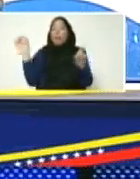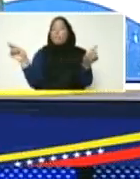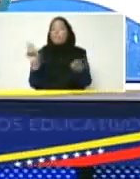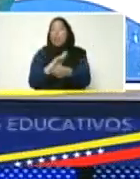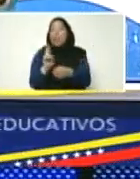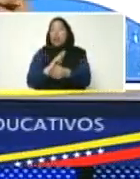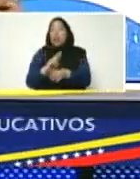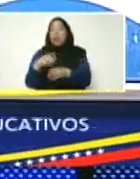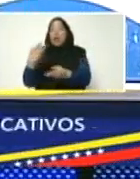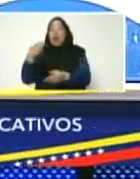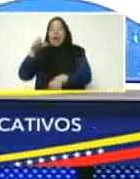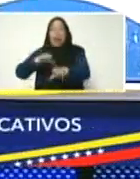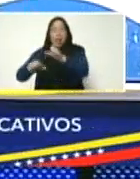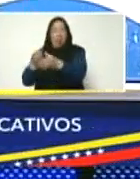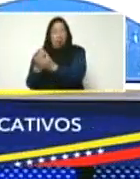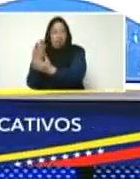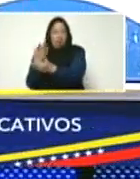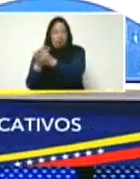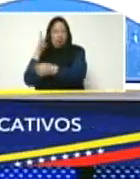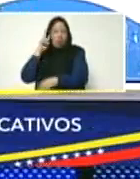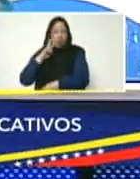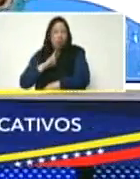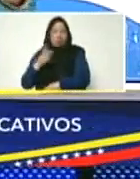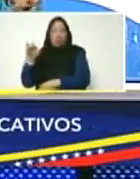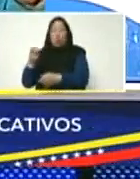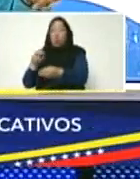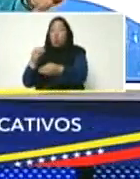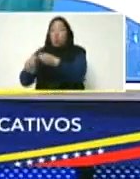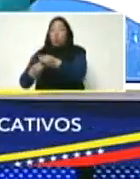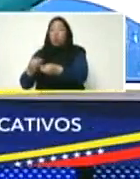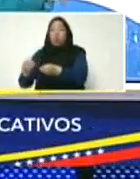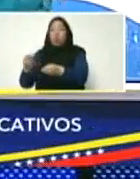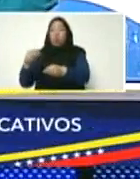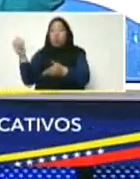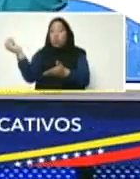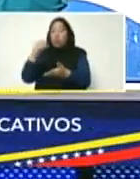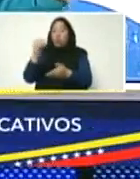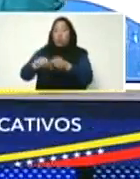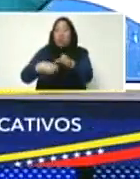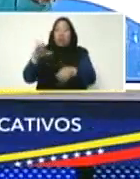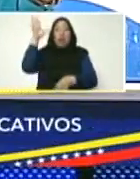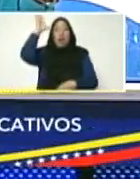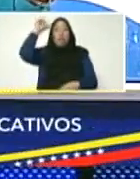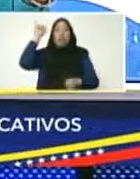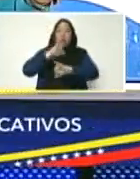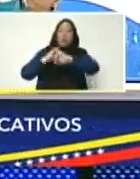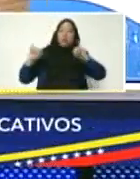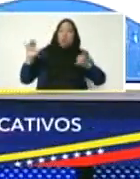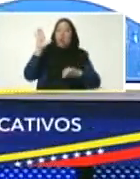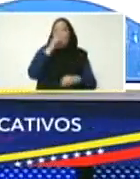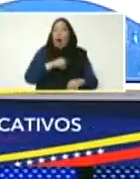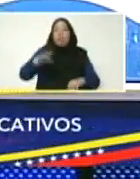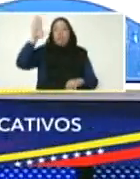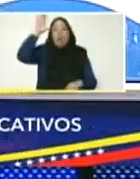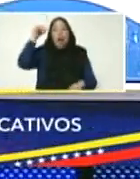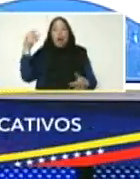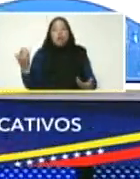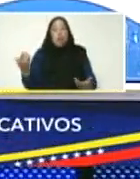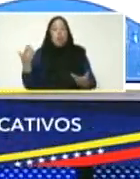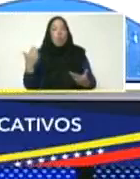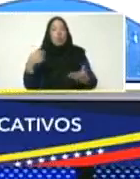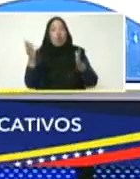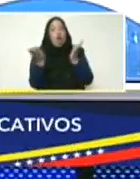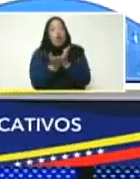Lavamanos que se dañe, lavamanos que se arregla. Porque si no lo dejas acumular, cuando te das cuenta el baño está cerrado, entonces no hay baño. ¿Y cómo una